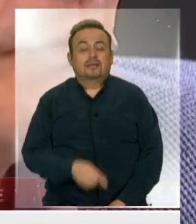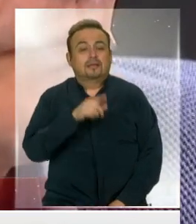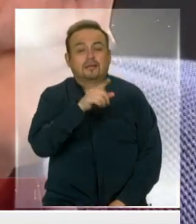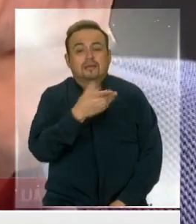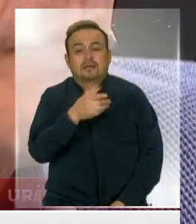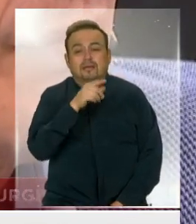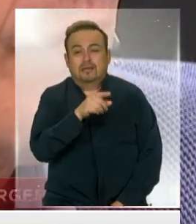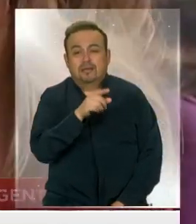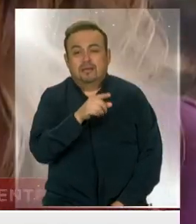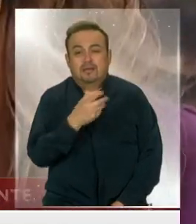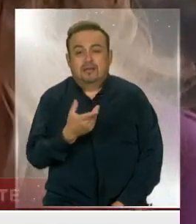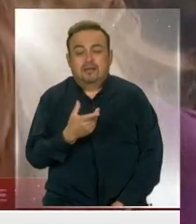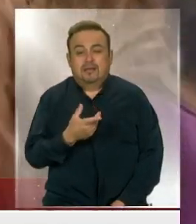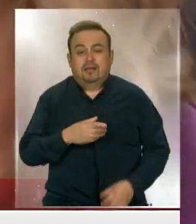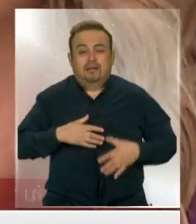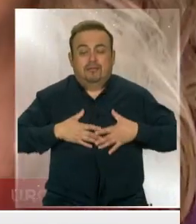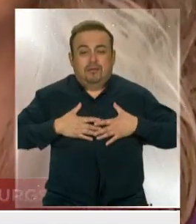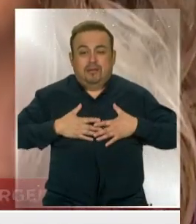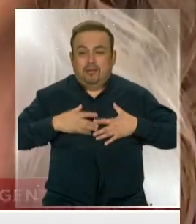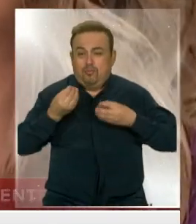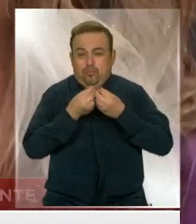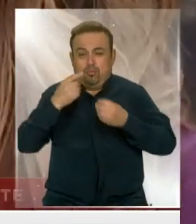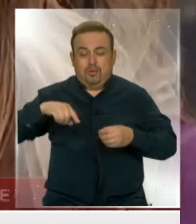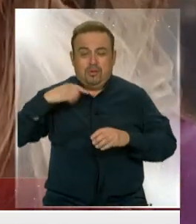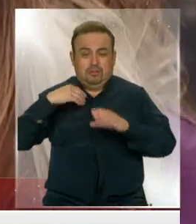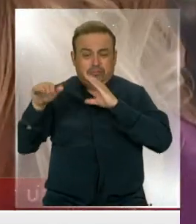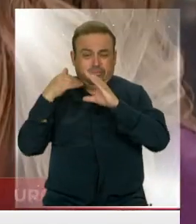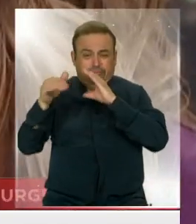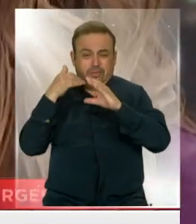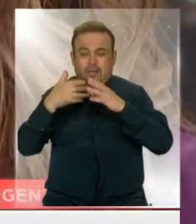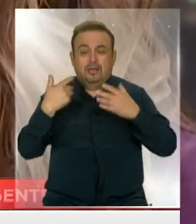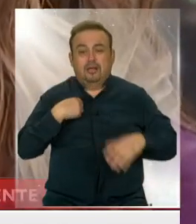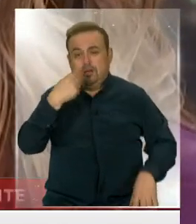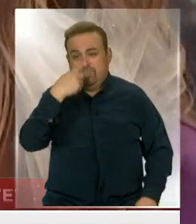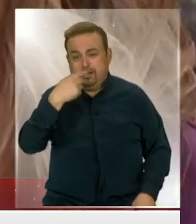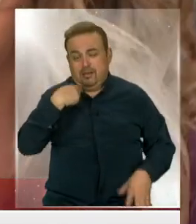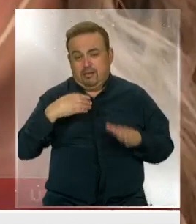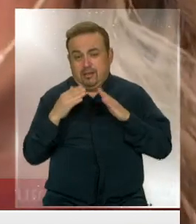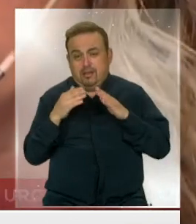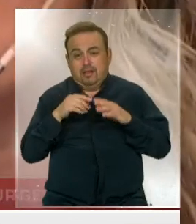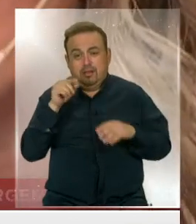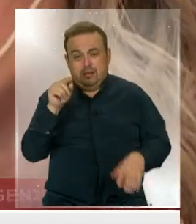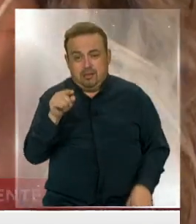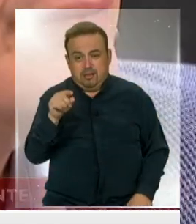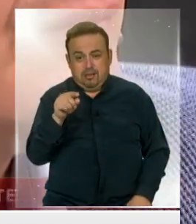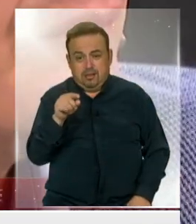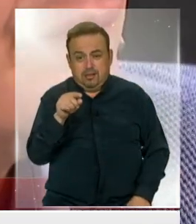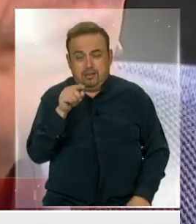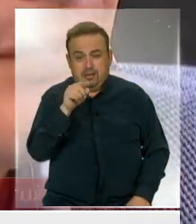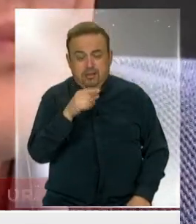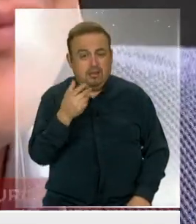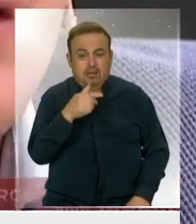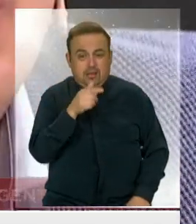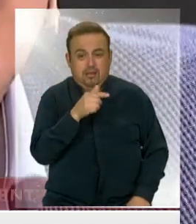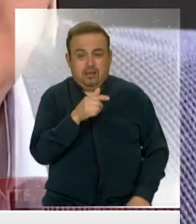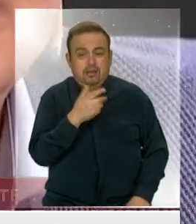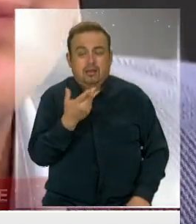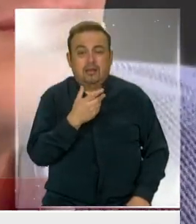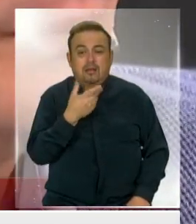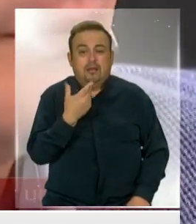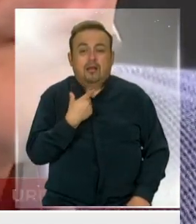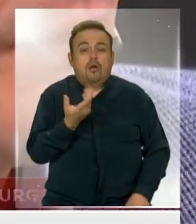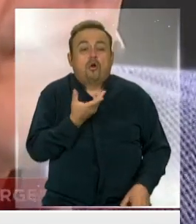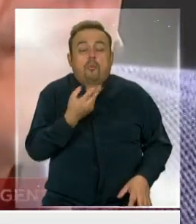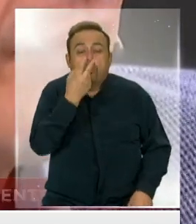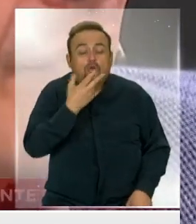vos? Me parece que es el montón de gente me escribe y me dice, estoy llorando en mi casa. Sos, digo, fuera de tu rol de conductor, no?